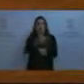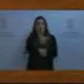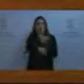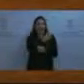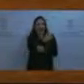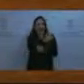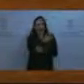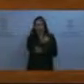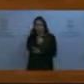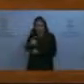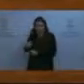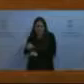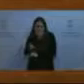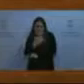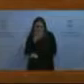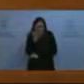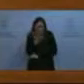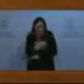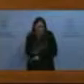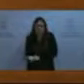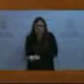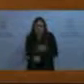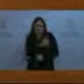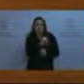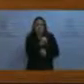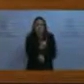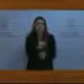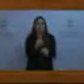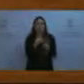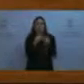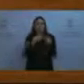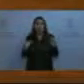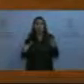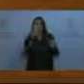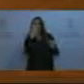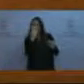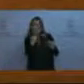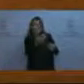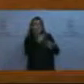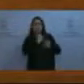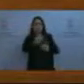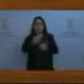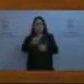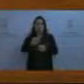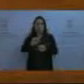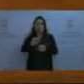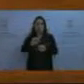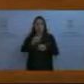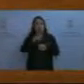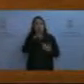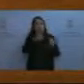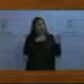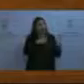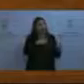pudor a los asturianos, a que Asturias tenga alta velocidad, porque